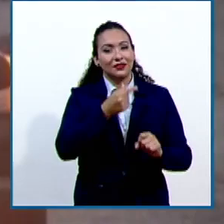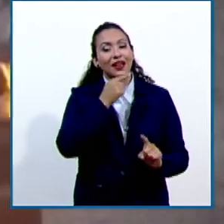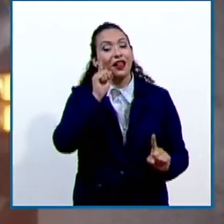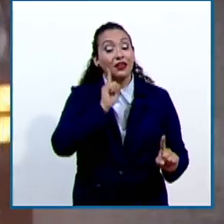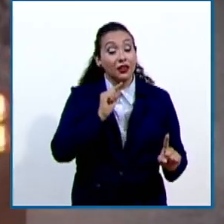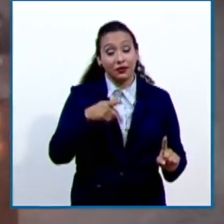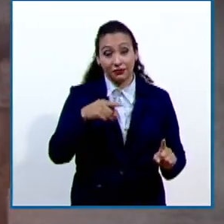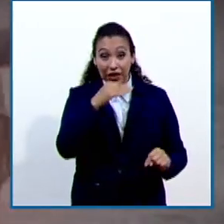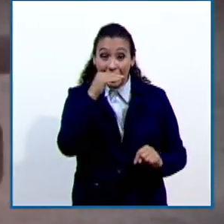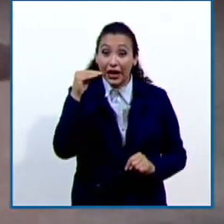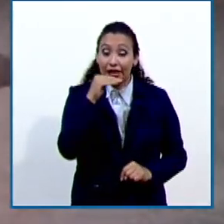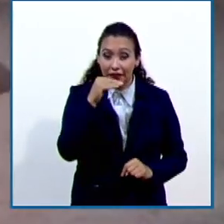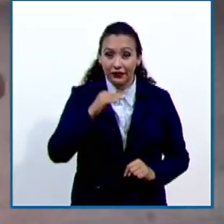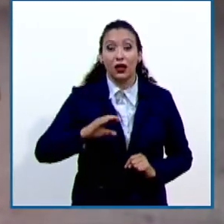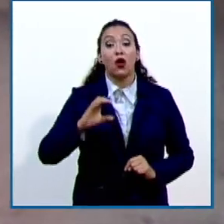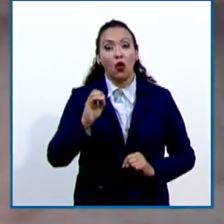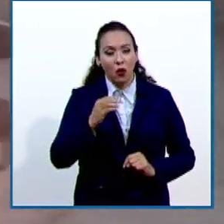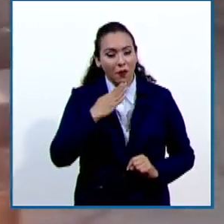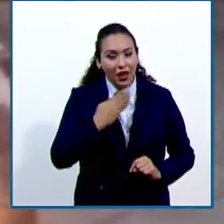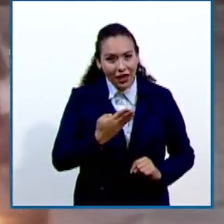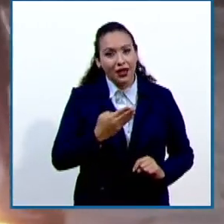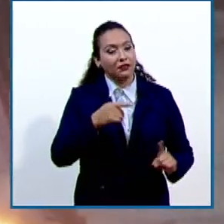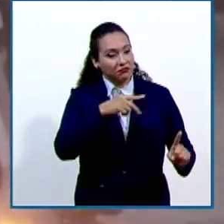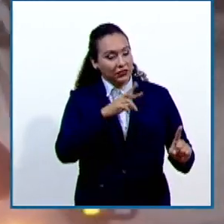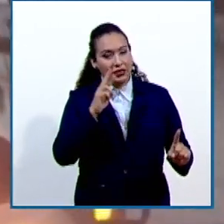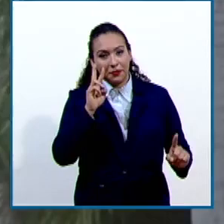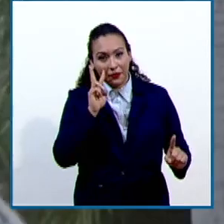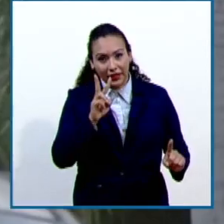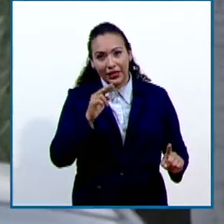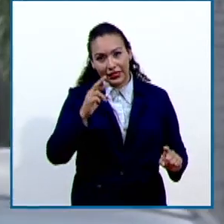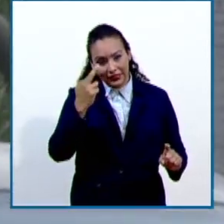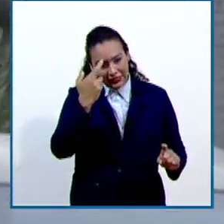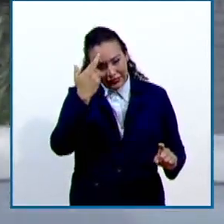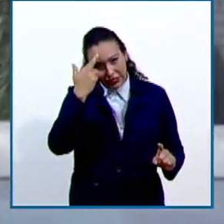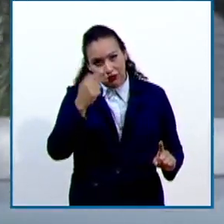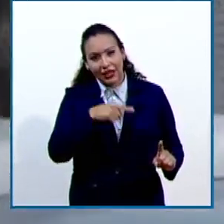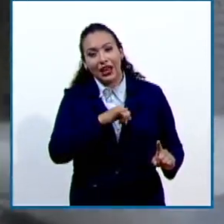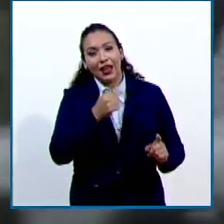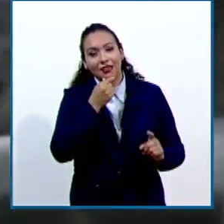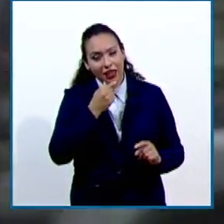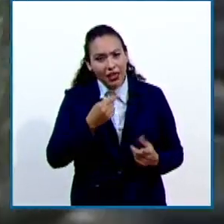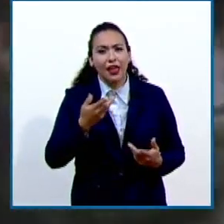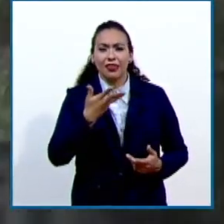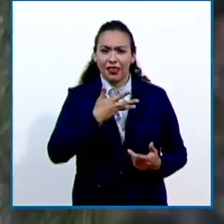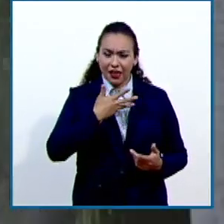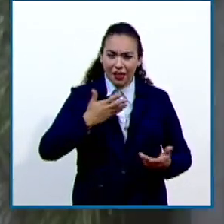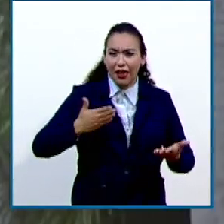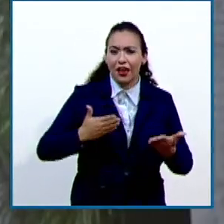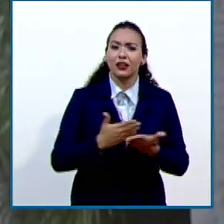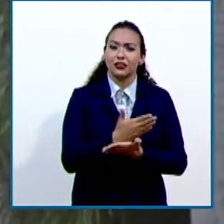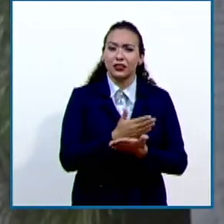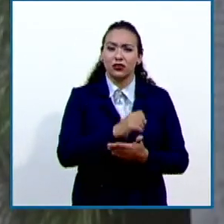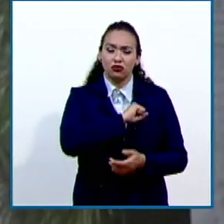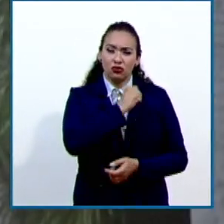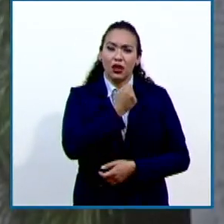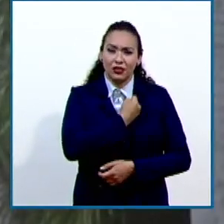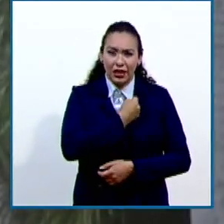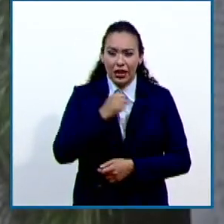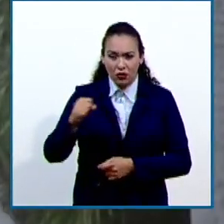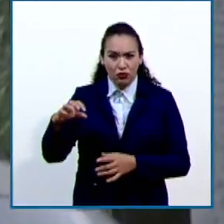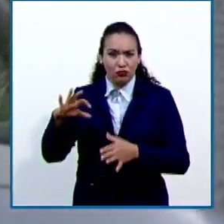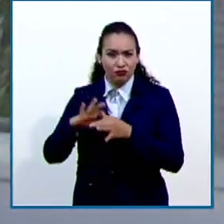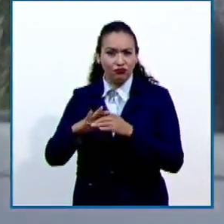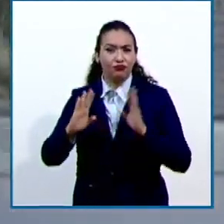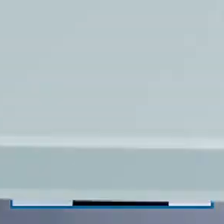gratuita, o bien reconocer su derecho de acceso permanente al servicio médico integral que ofrece la Seguridad Social de las Fuerzas